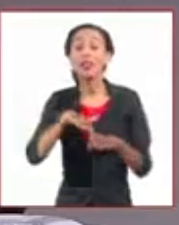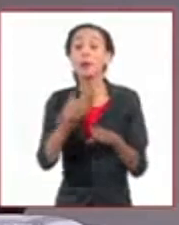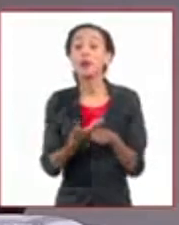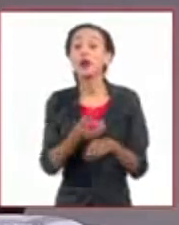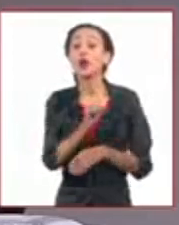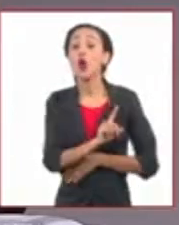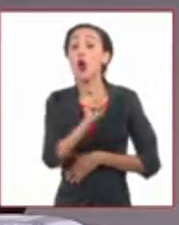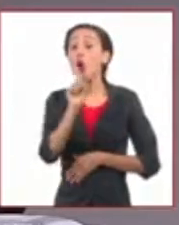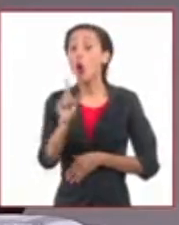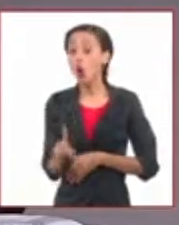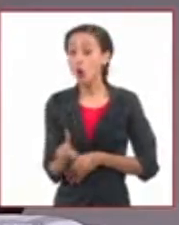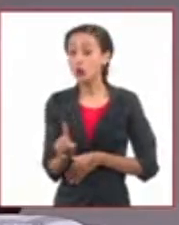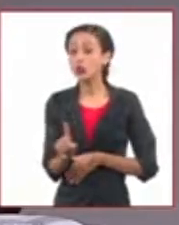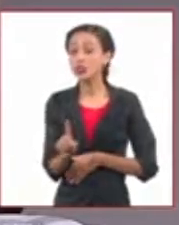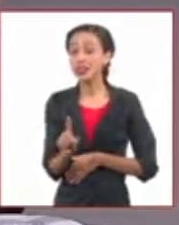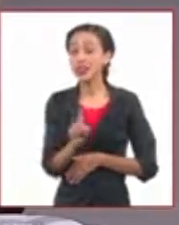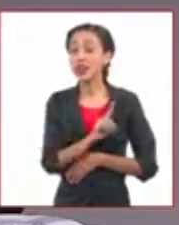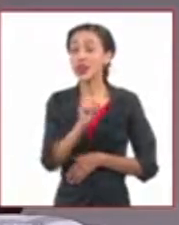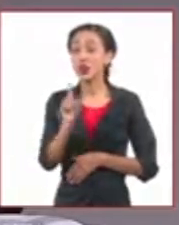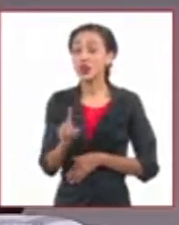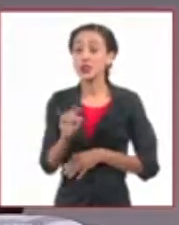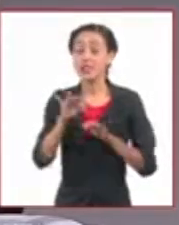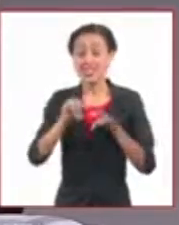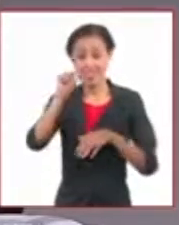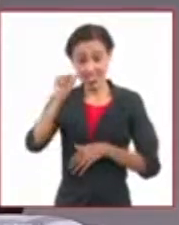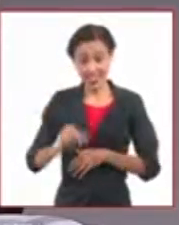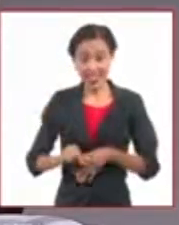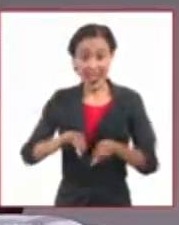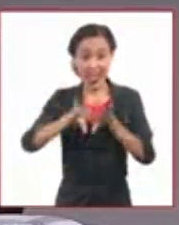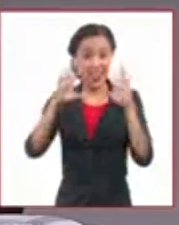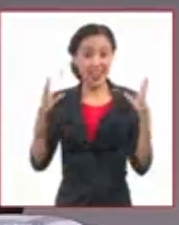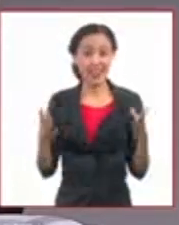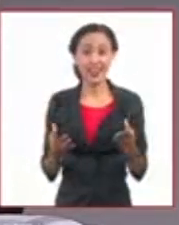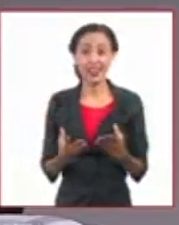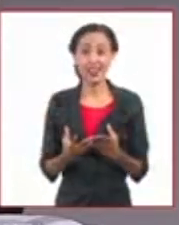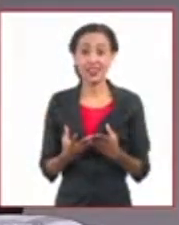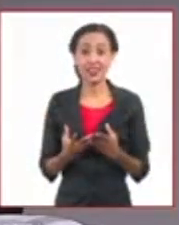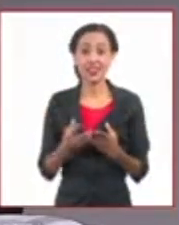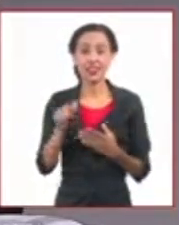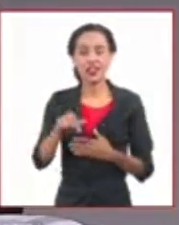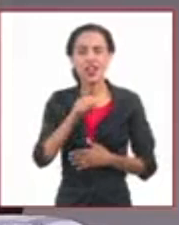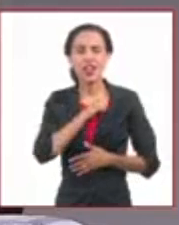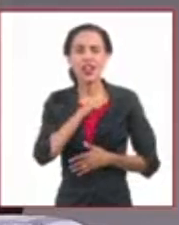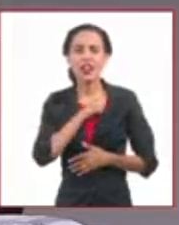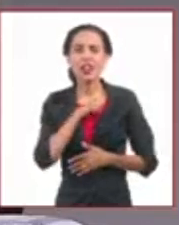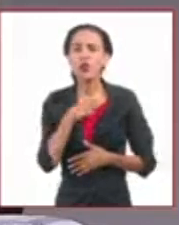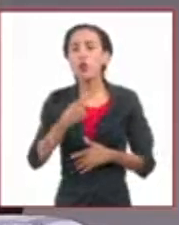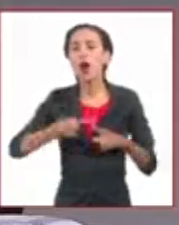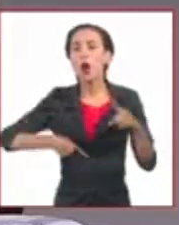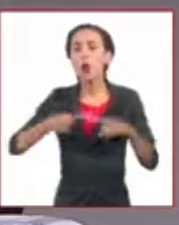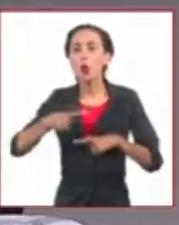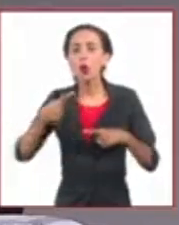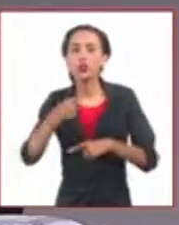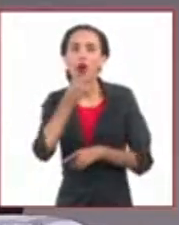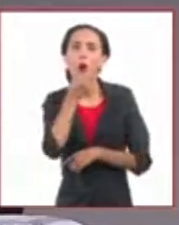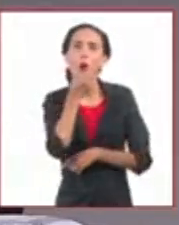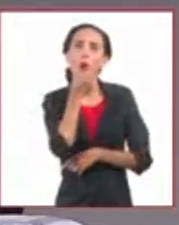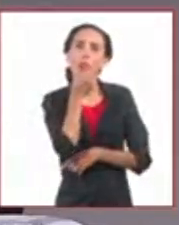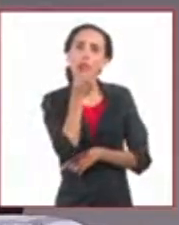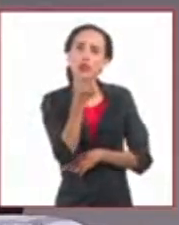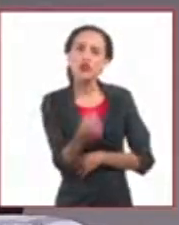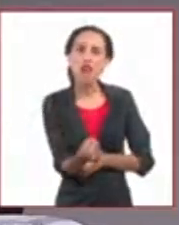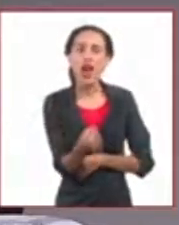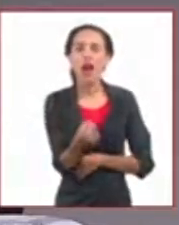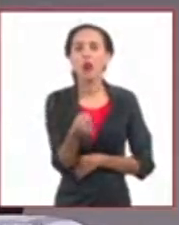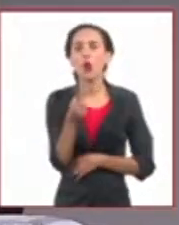de la secretaria general de atacar o denunciar o criticar